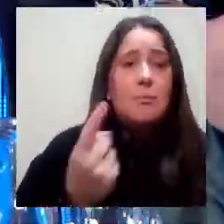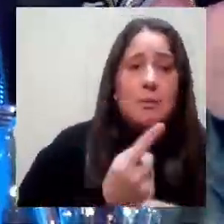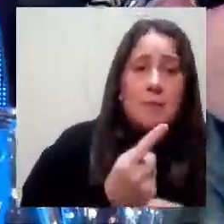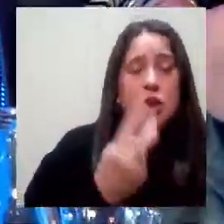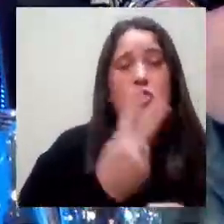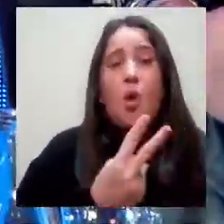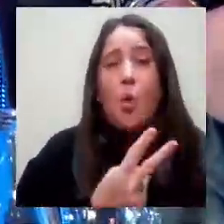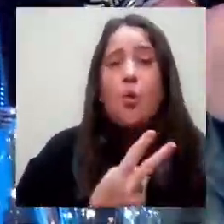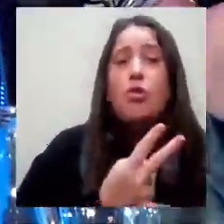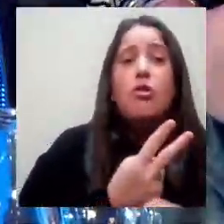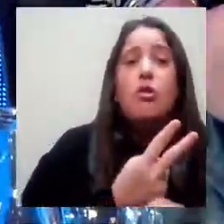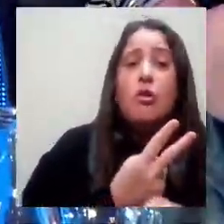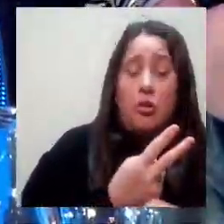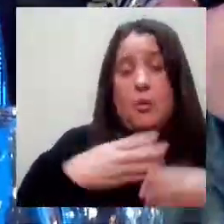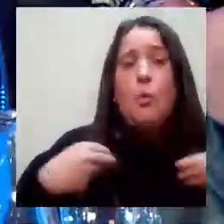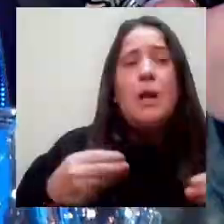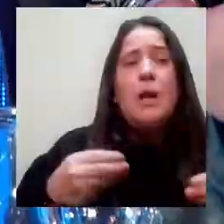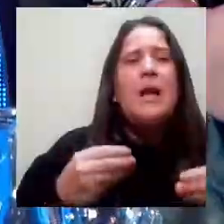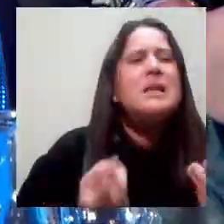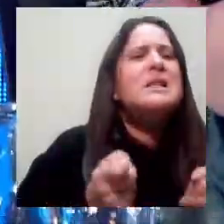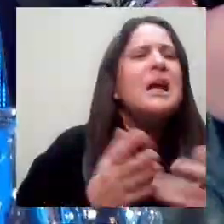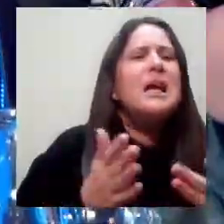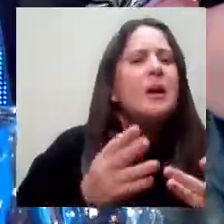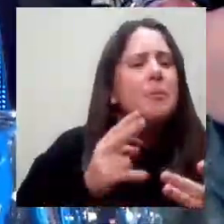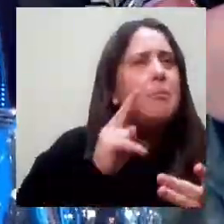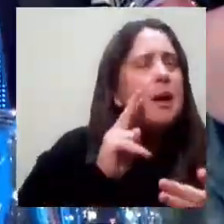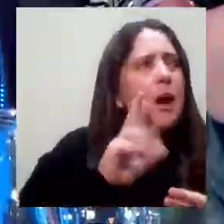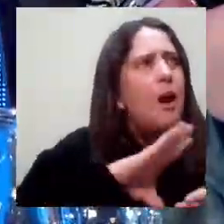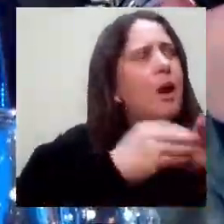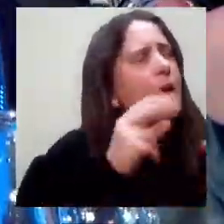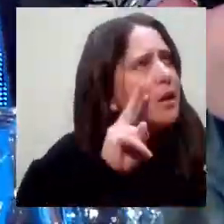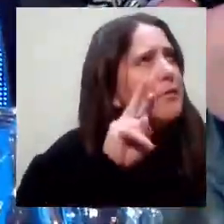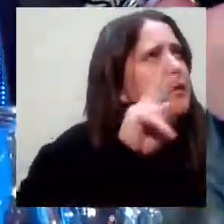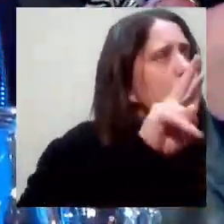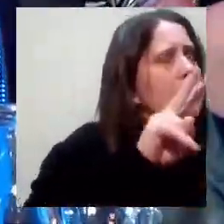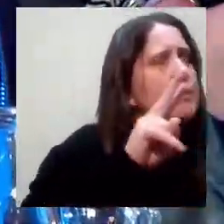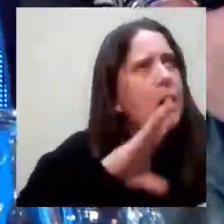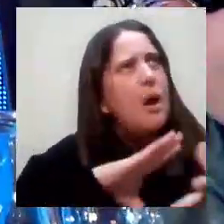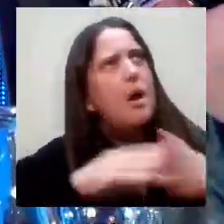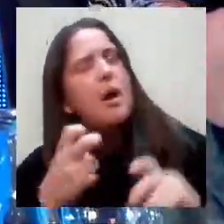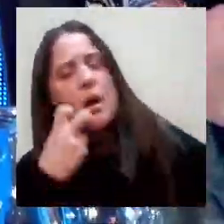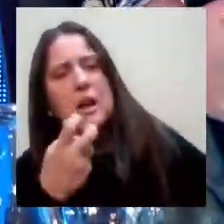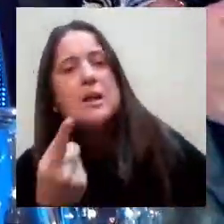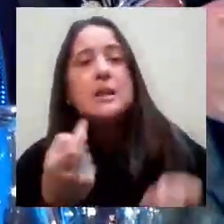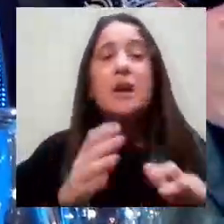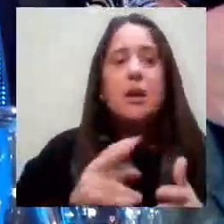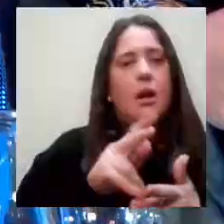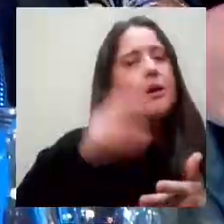segundo para poder pasar de ese código visual a ese código oral? Conocer y dominar el sistema de